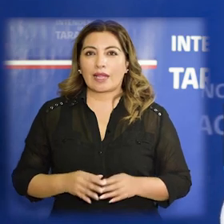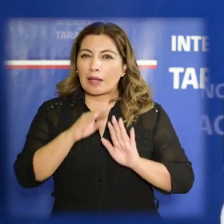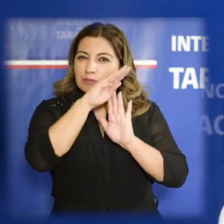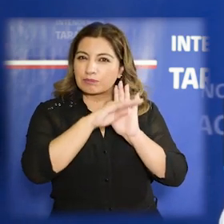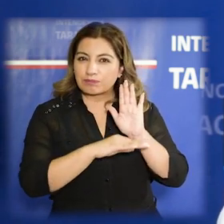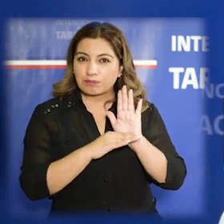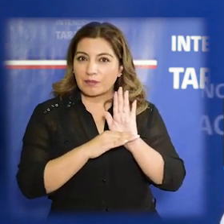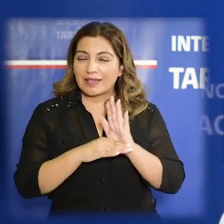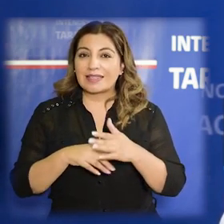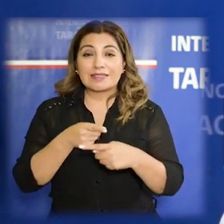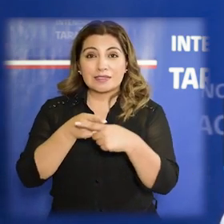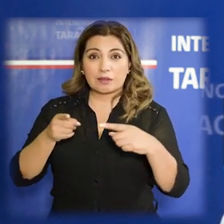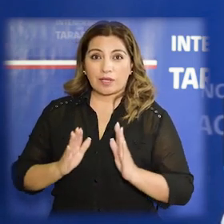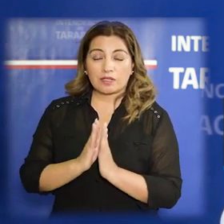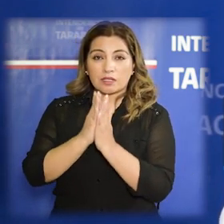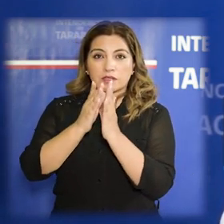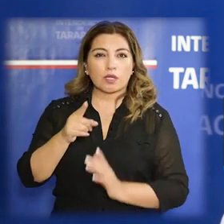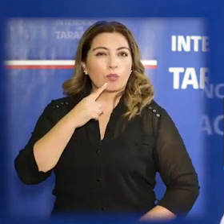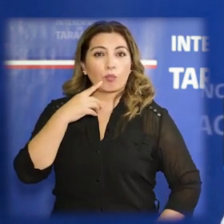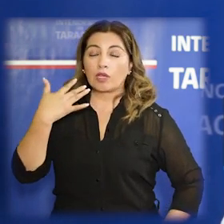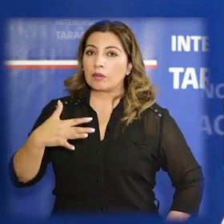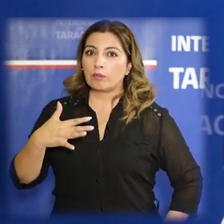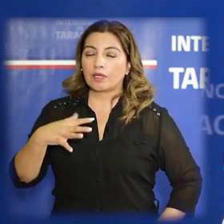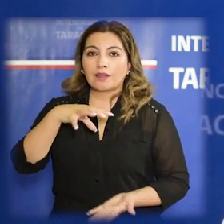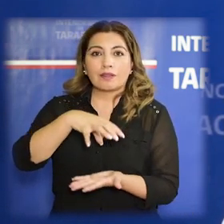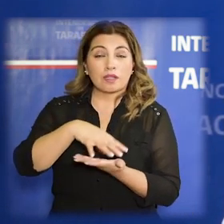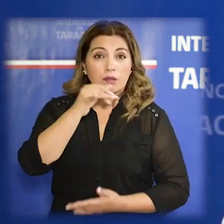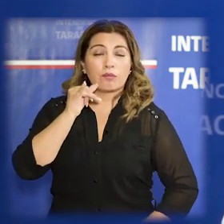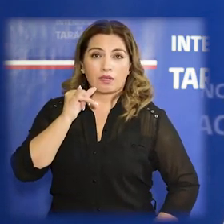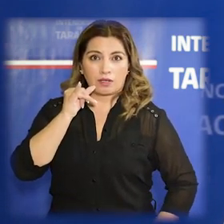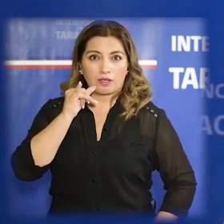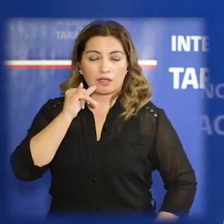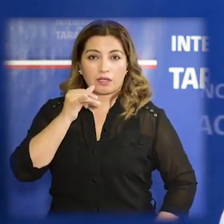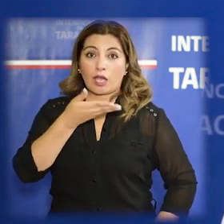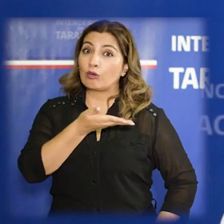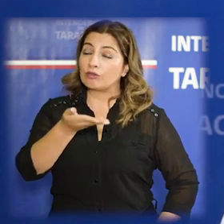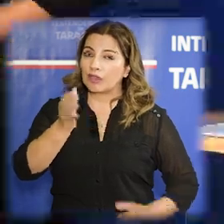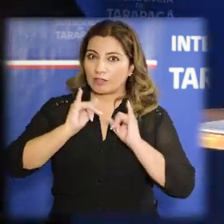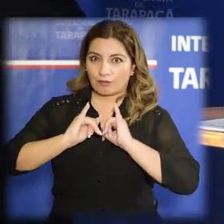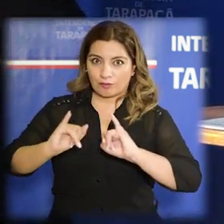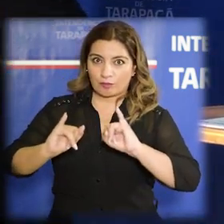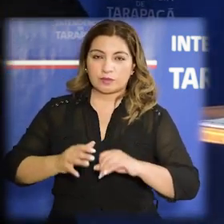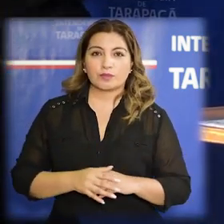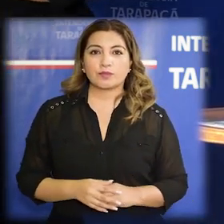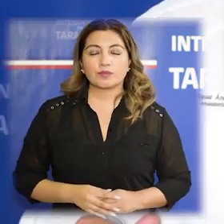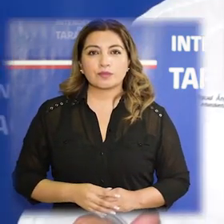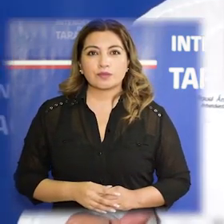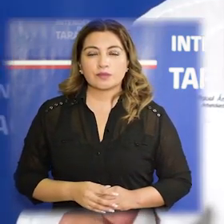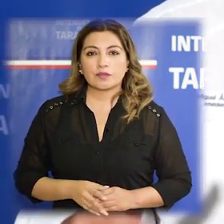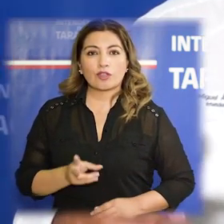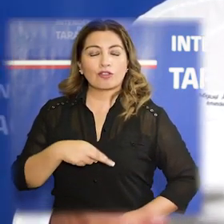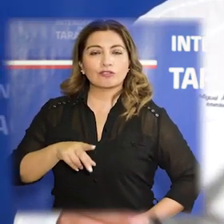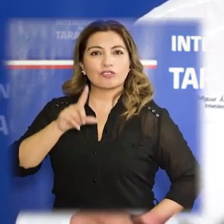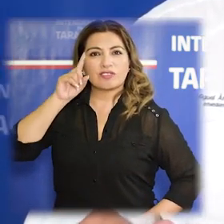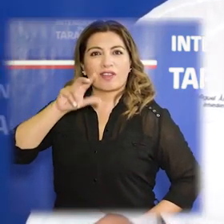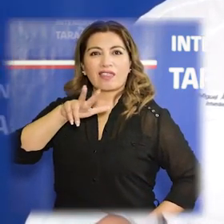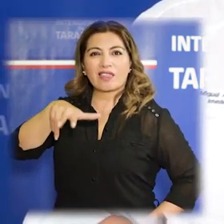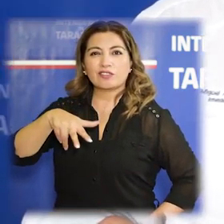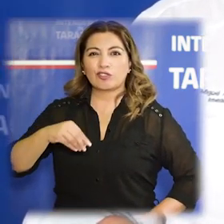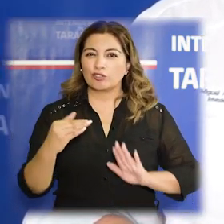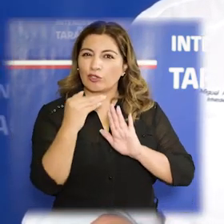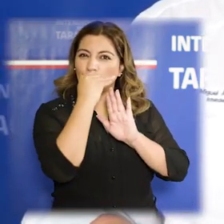Respecto de lo que son las medidas de Semana Santa, muy importante para nuestra región poder compartirlas con